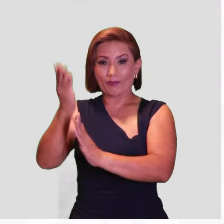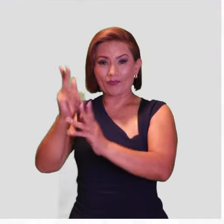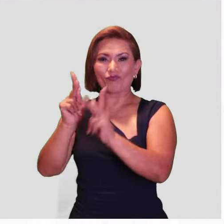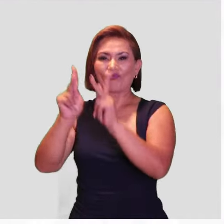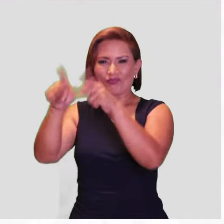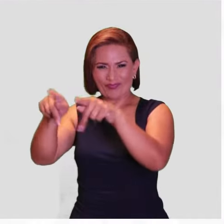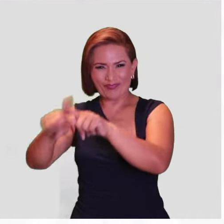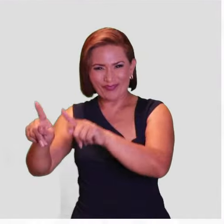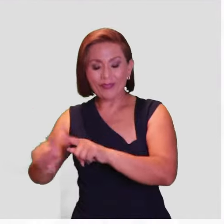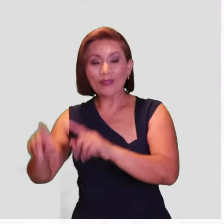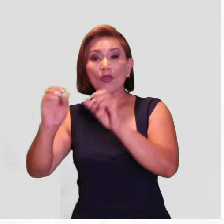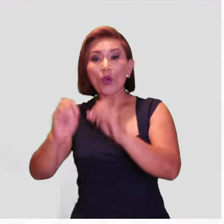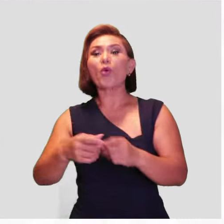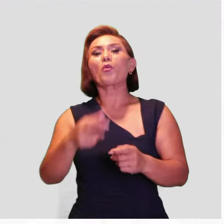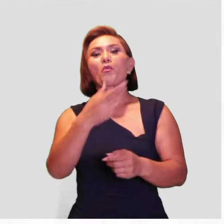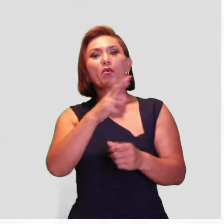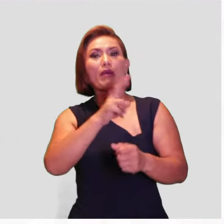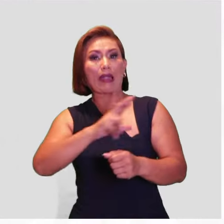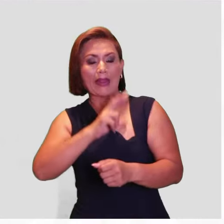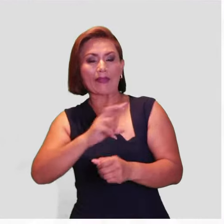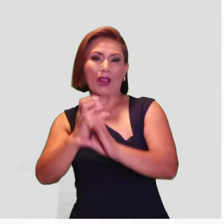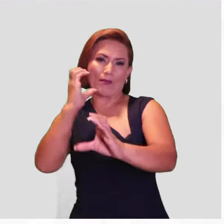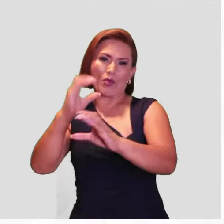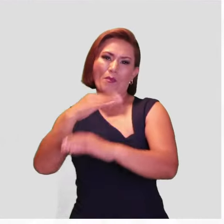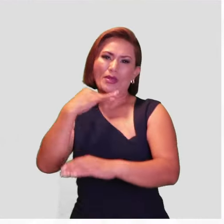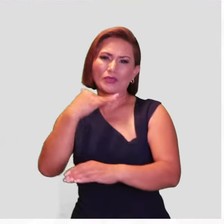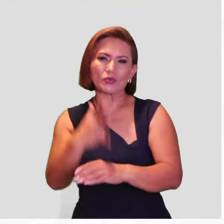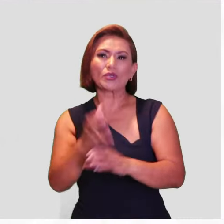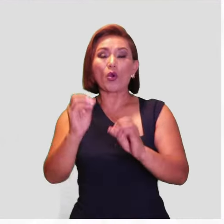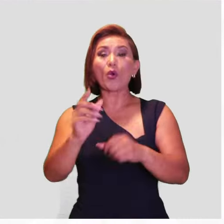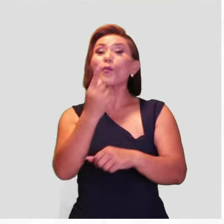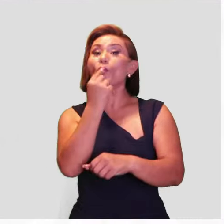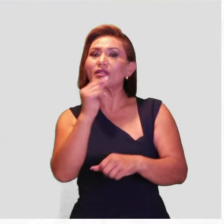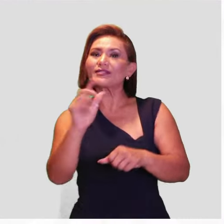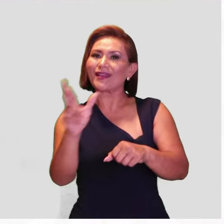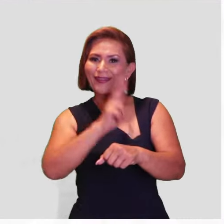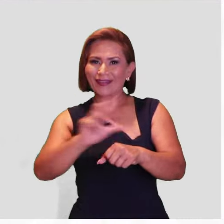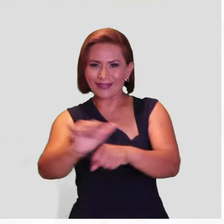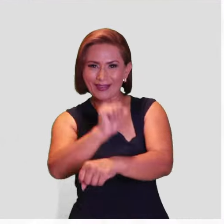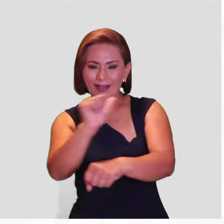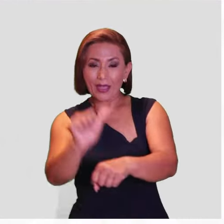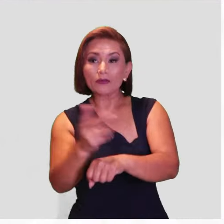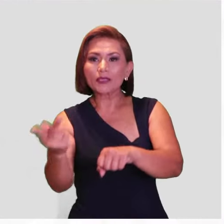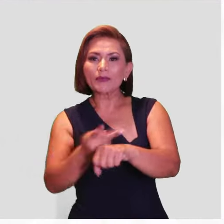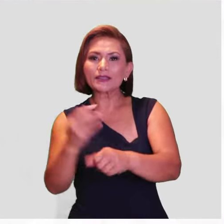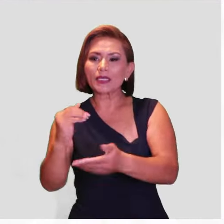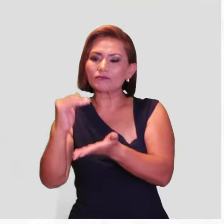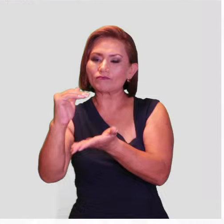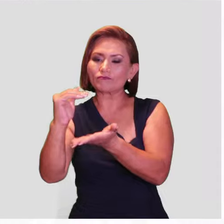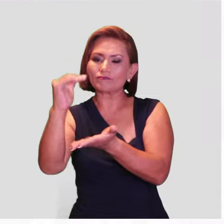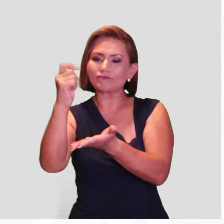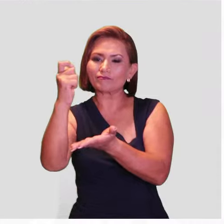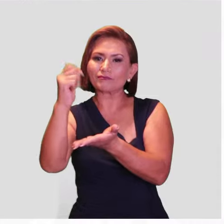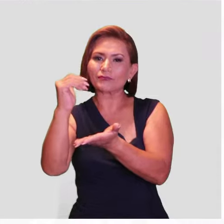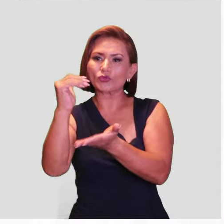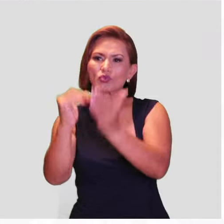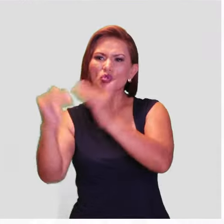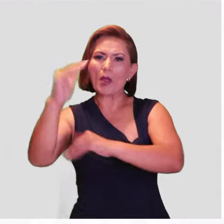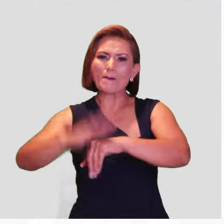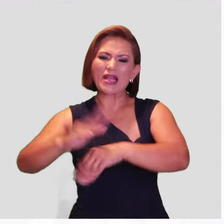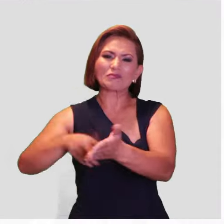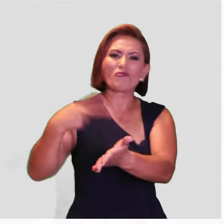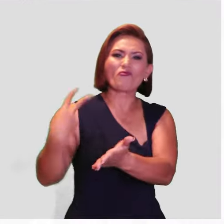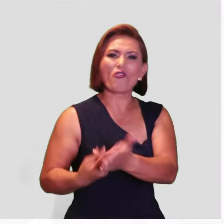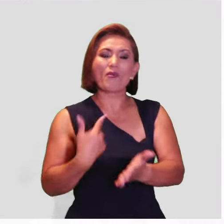de basura, renta de patrullas, servicios legales, entre otros, manipulando los montos y fechas para evadir la licitación pública, afectando